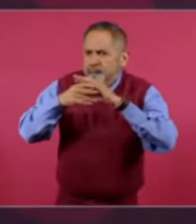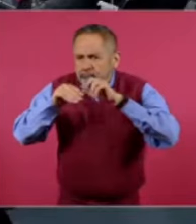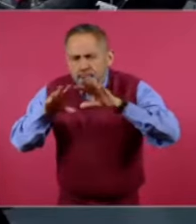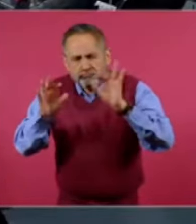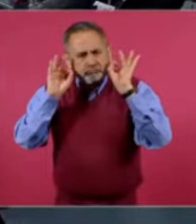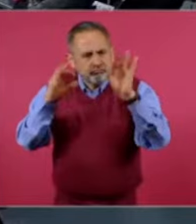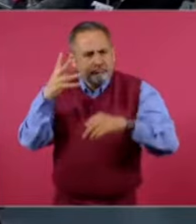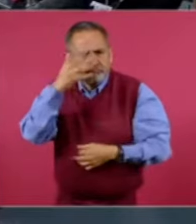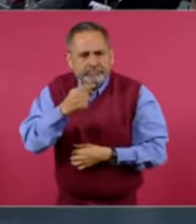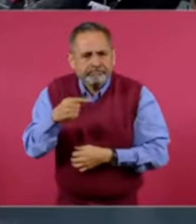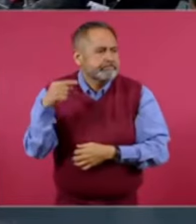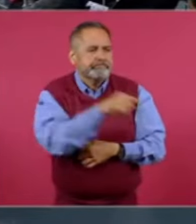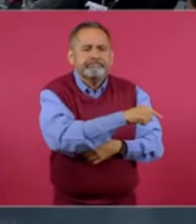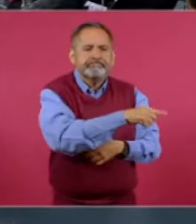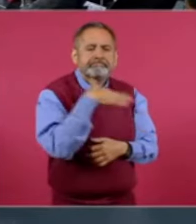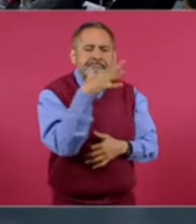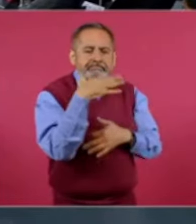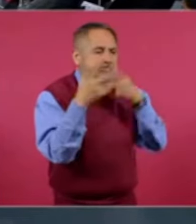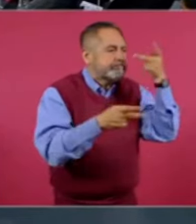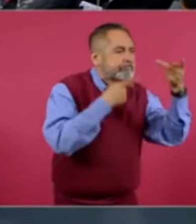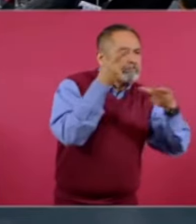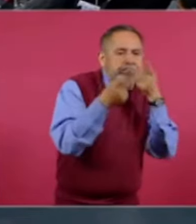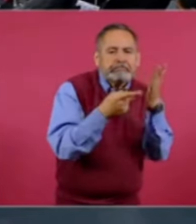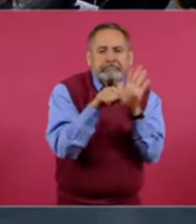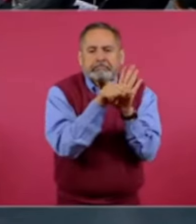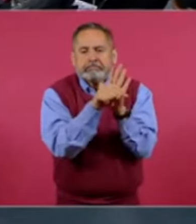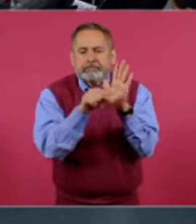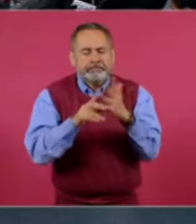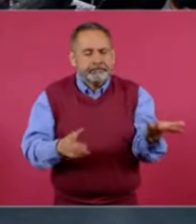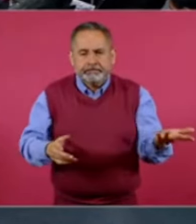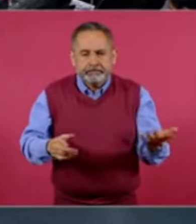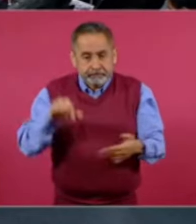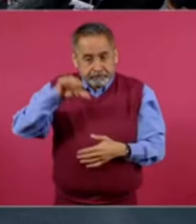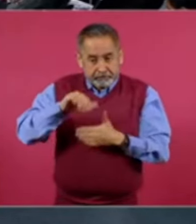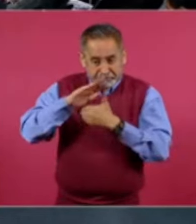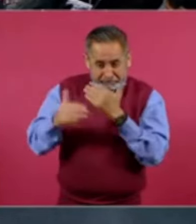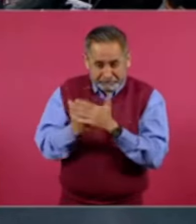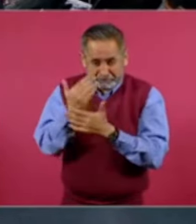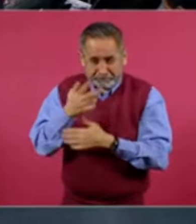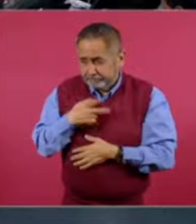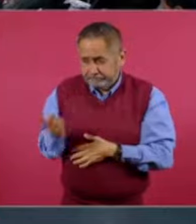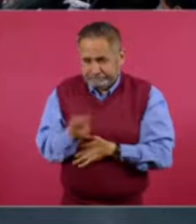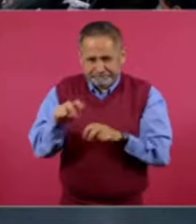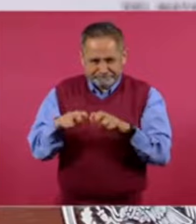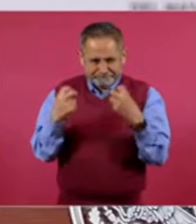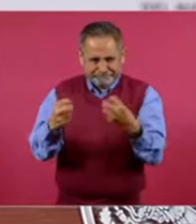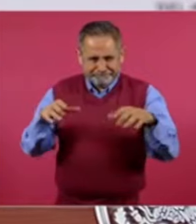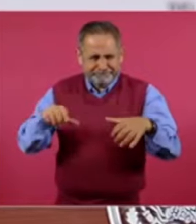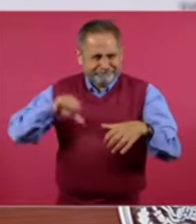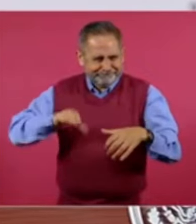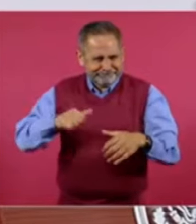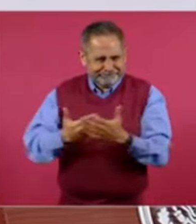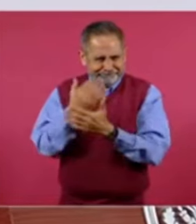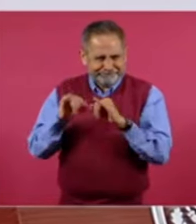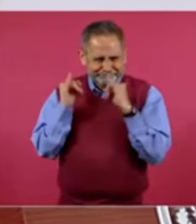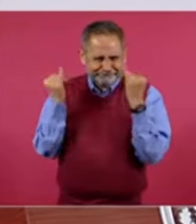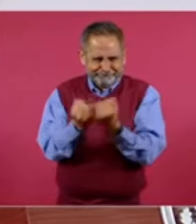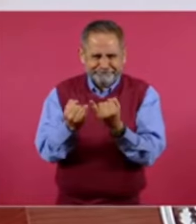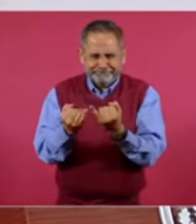Entonces, pero estaba yo viendo, hoy en la mañana les pregunté a